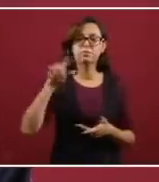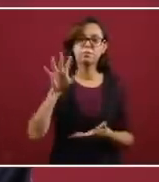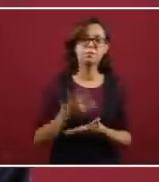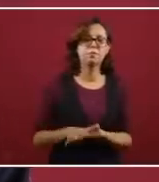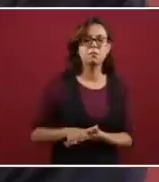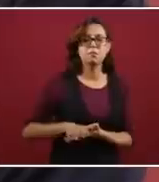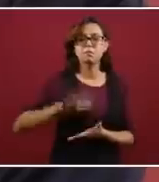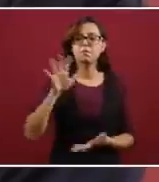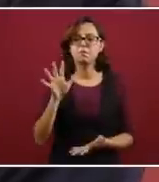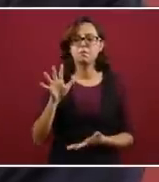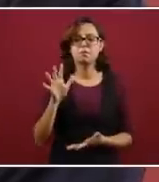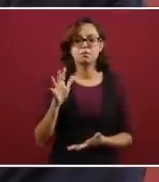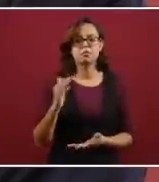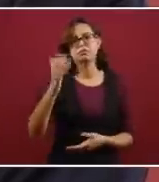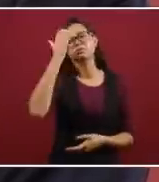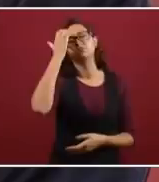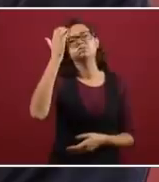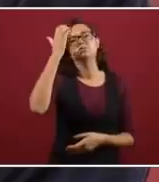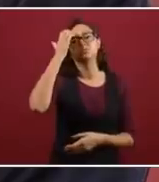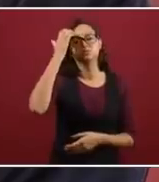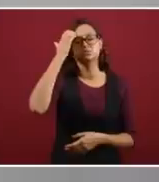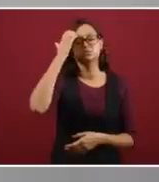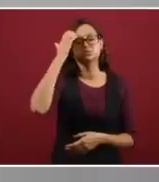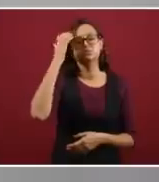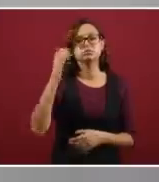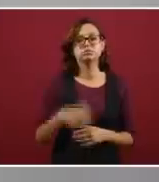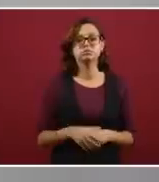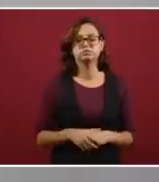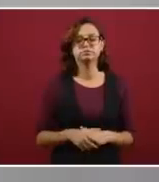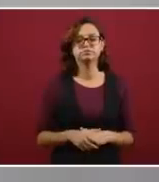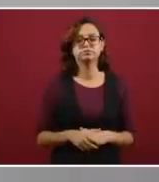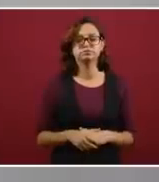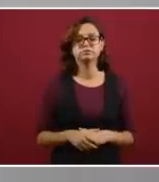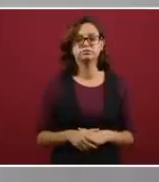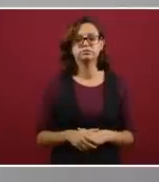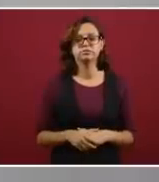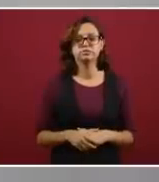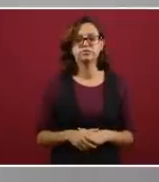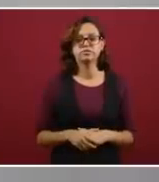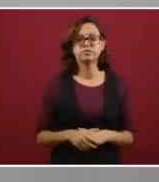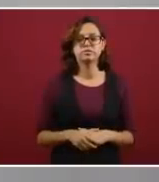parte de los ciudadanos lo conozcan, que